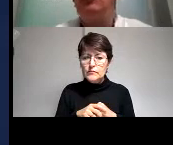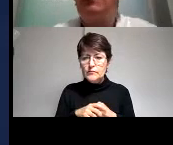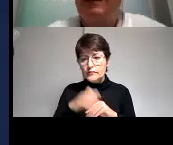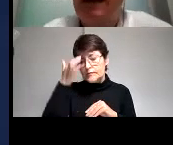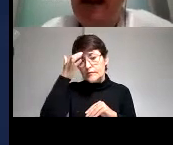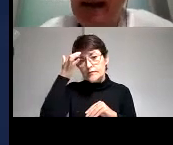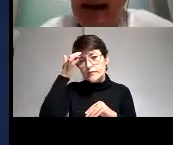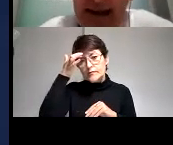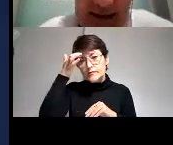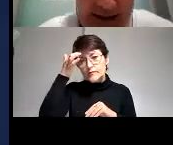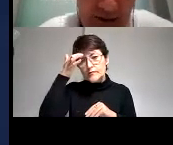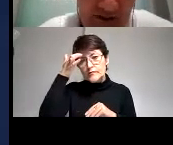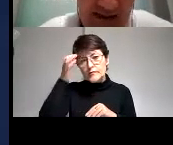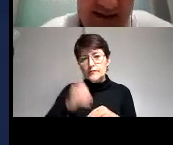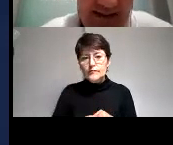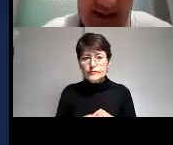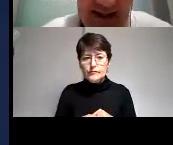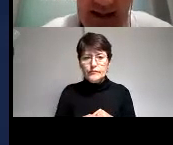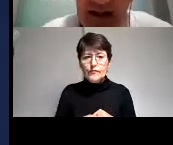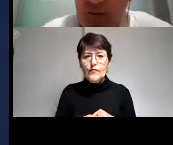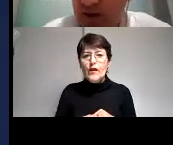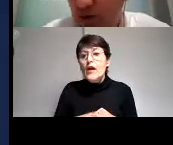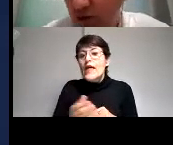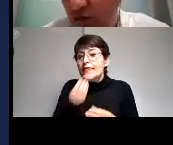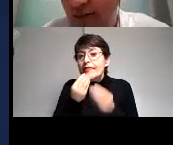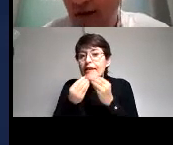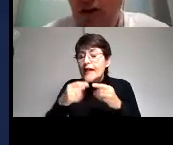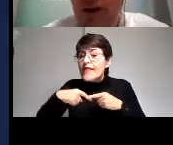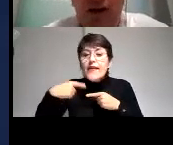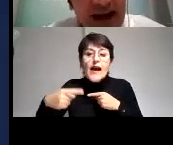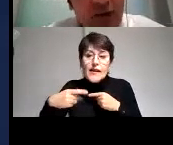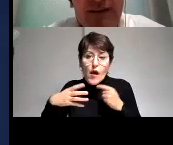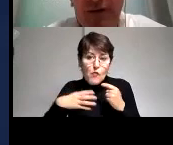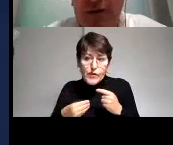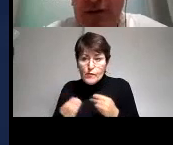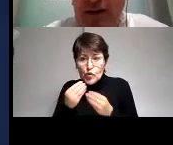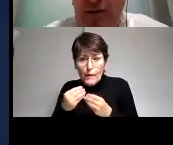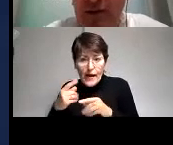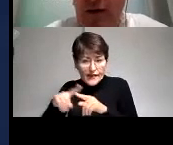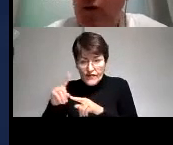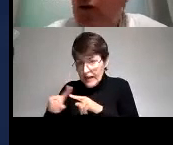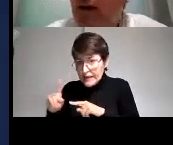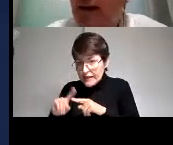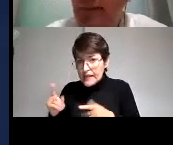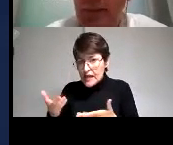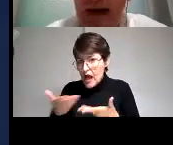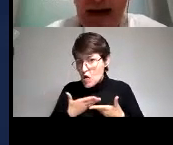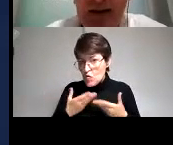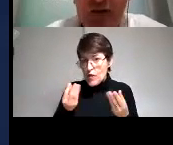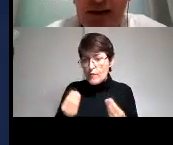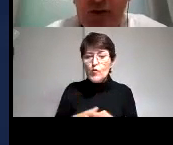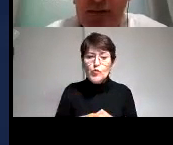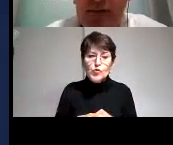podemos aportar a nuestra dieta diaria multitud de suplementos que mejorarán alguna de las funciones, pero claro, esto